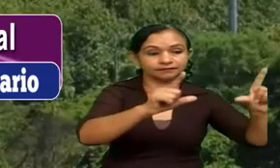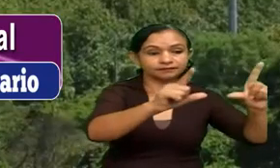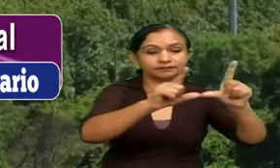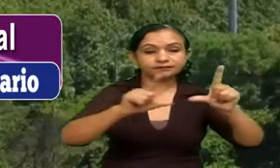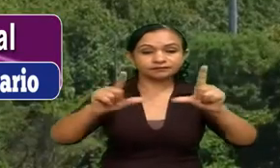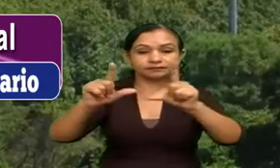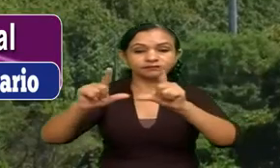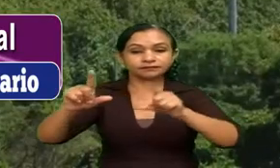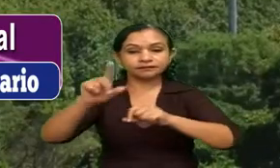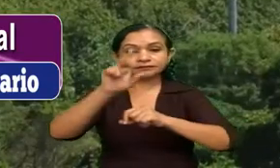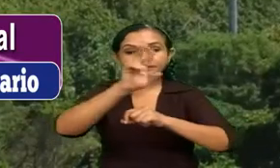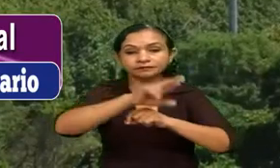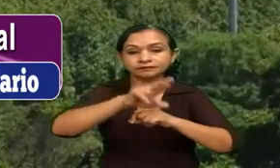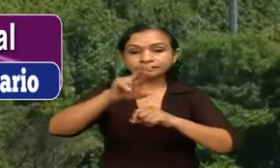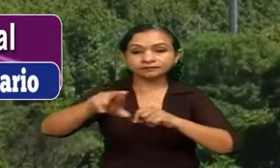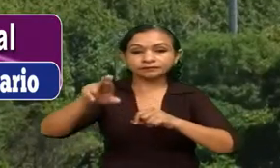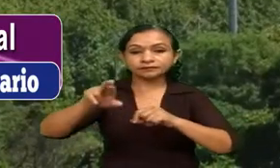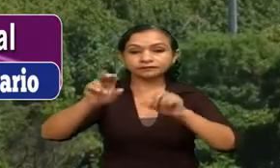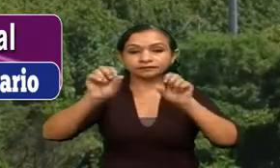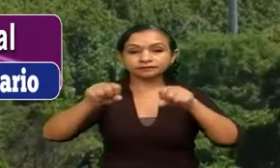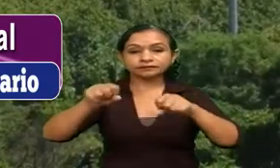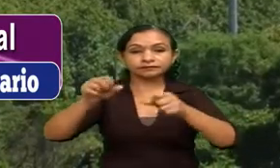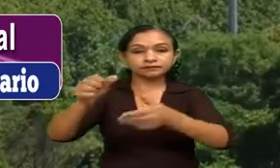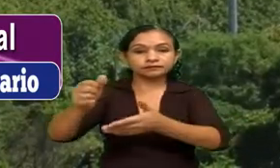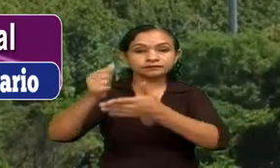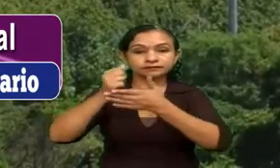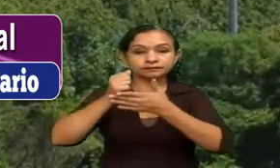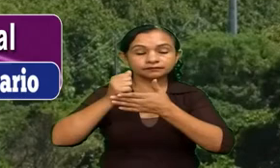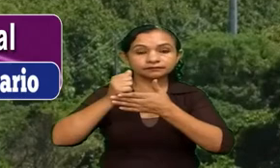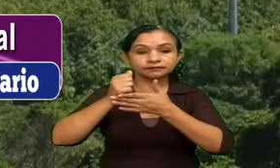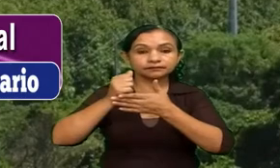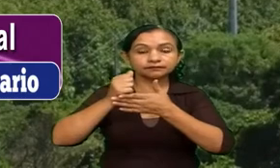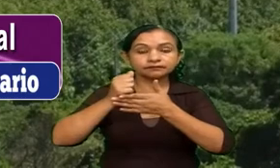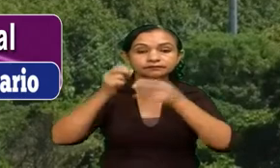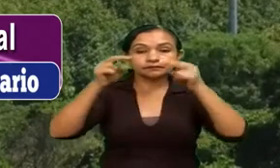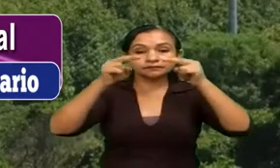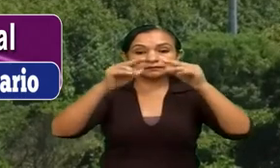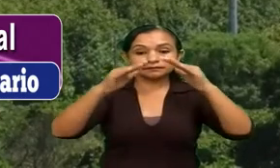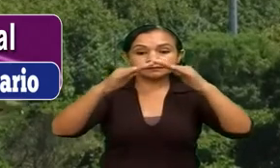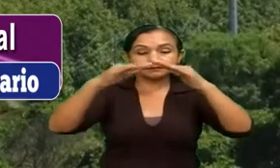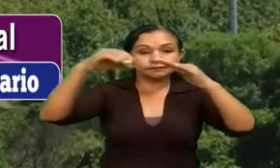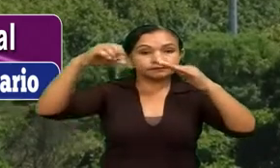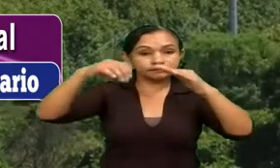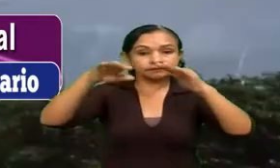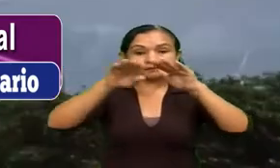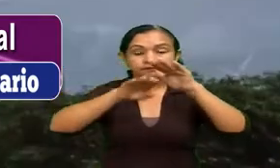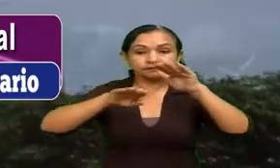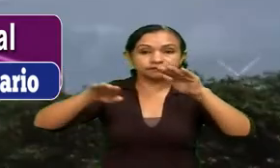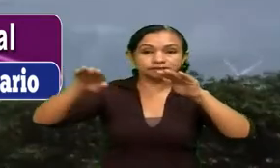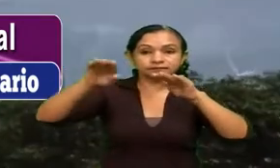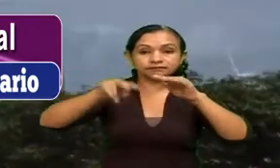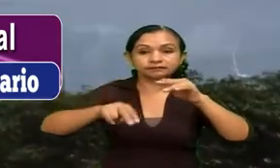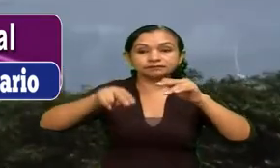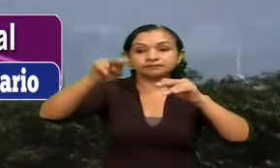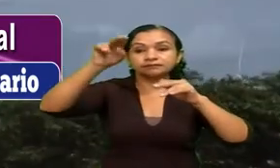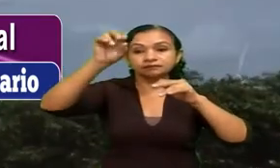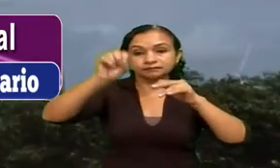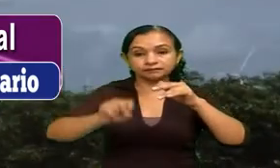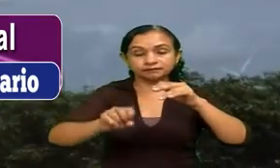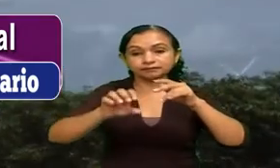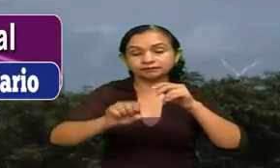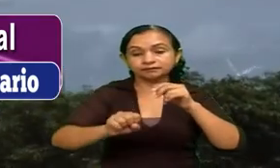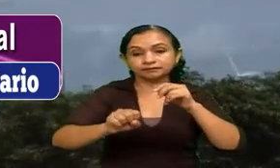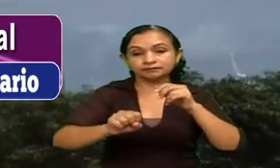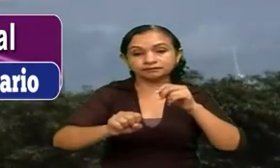Okay. Entonces, ya nos va a permitir transferencias de energía de 200 megavatios, de norte a sur o de sur a